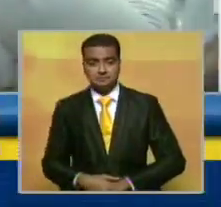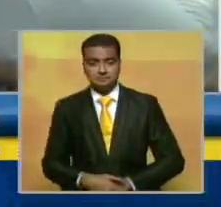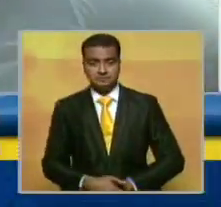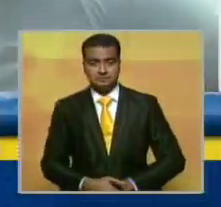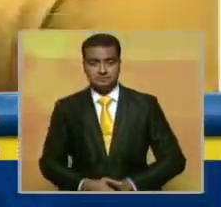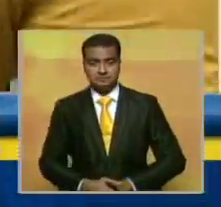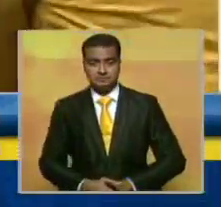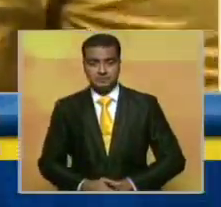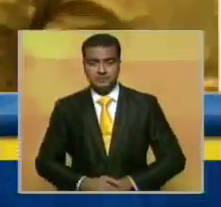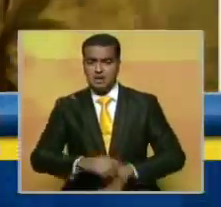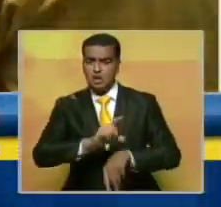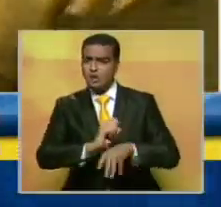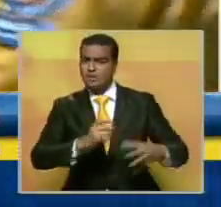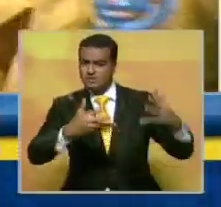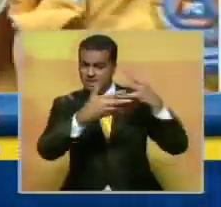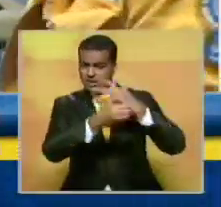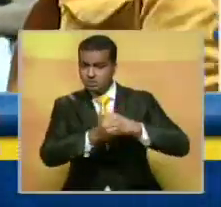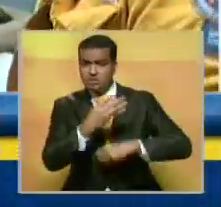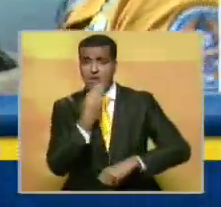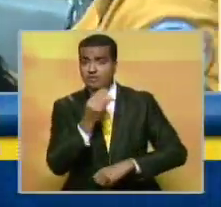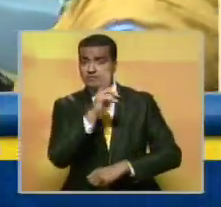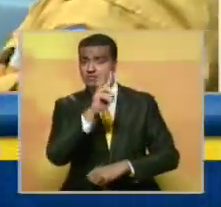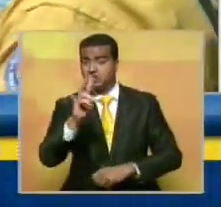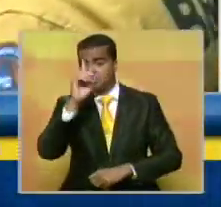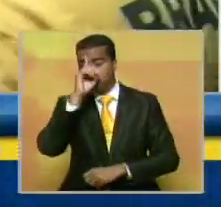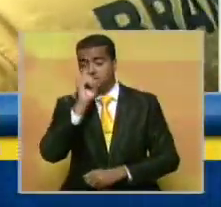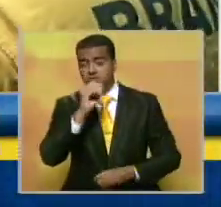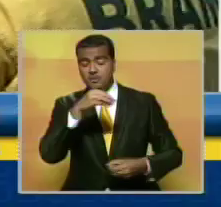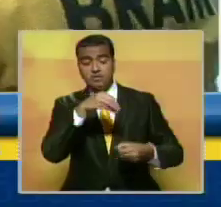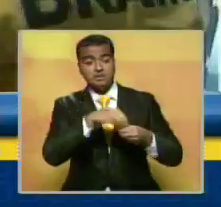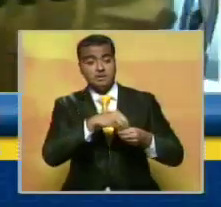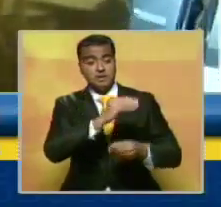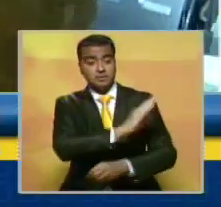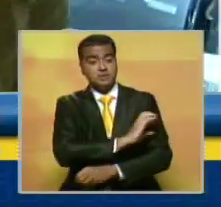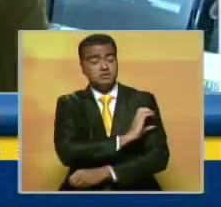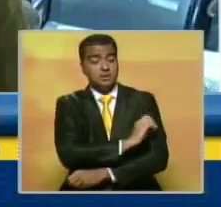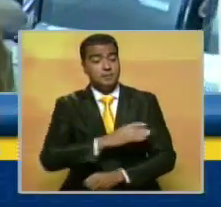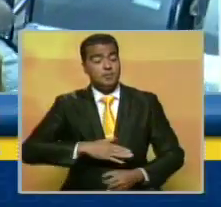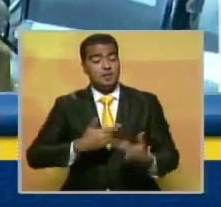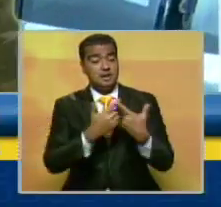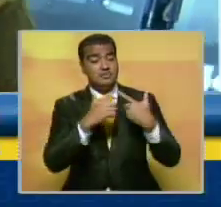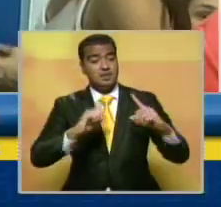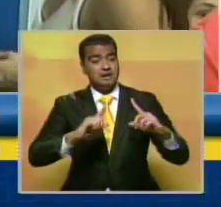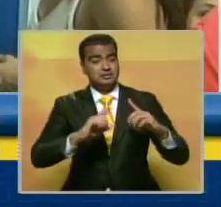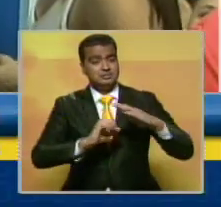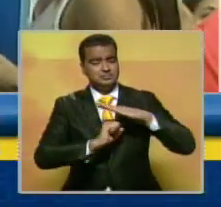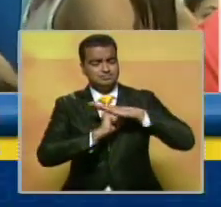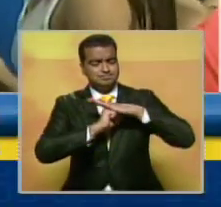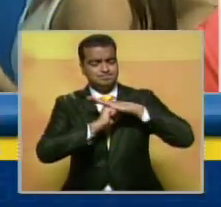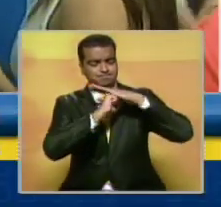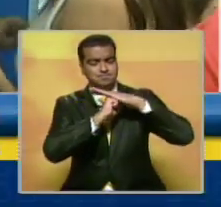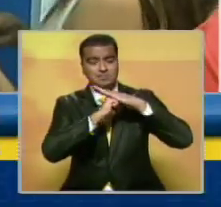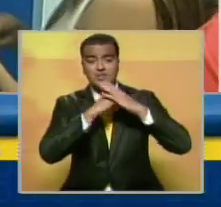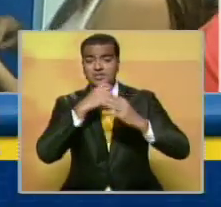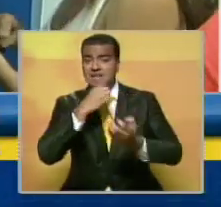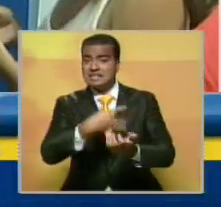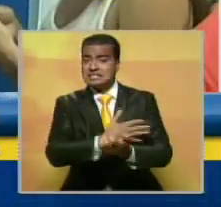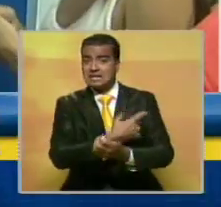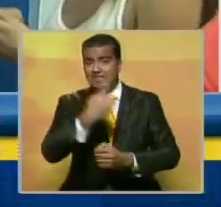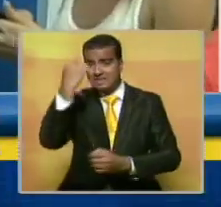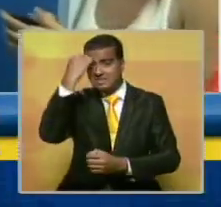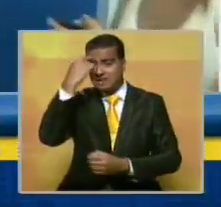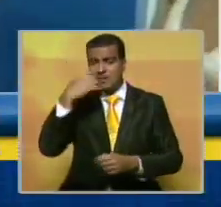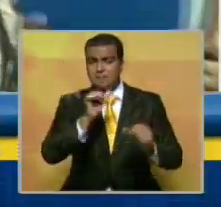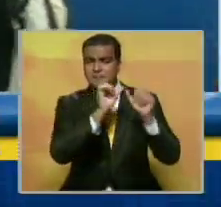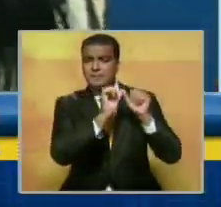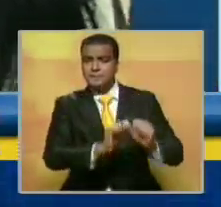la cabeza. En horas de la noche esta joven de 22 años fue intervenida para poder liberar la presión del cerebro y